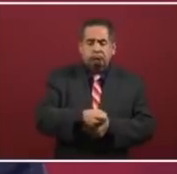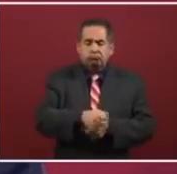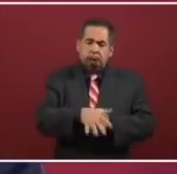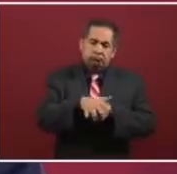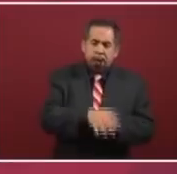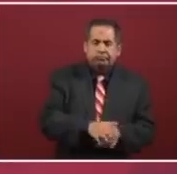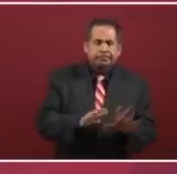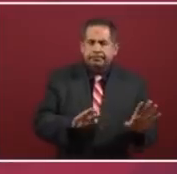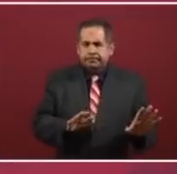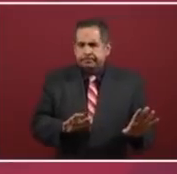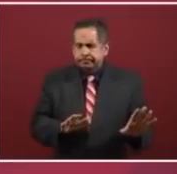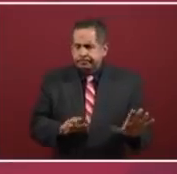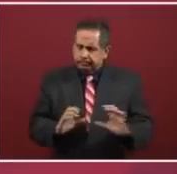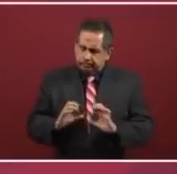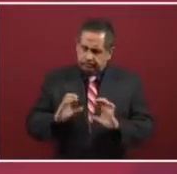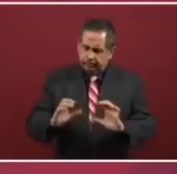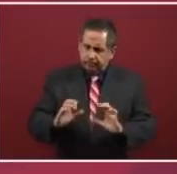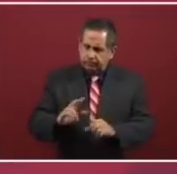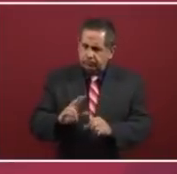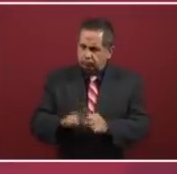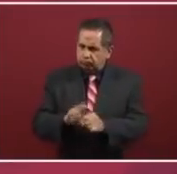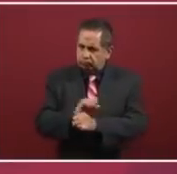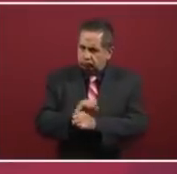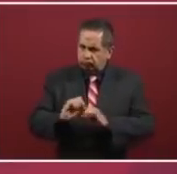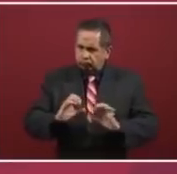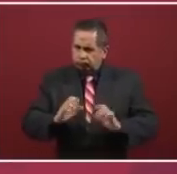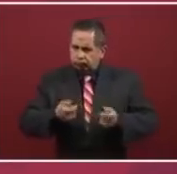controlado de la fuerza,